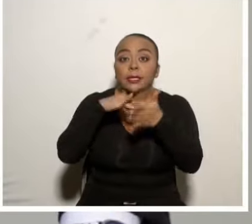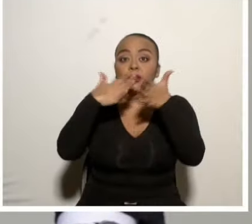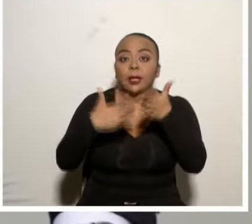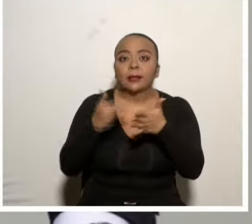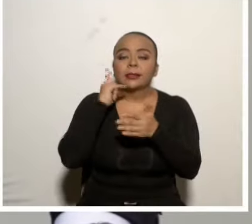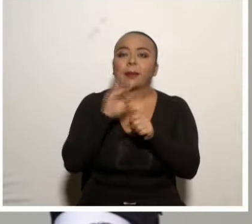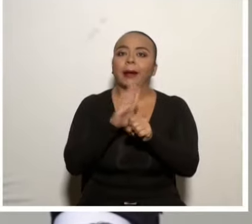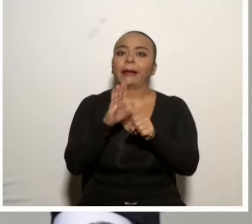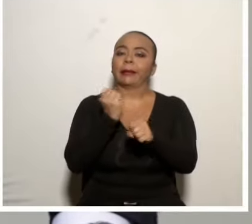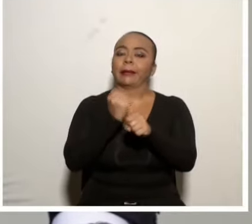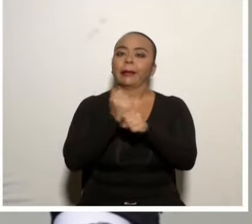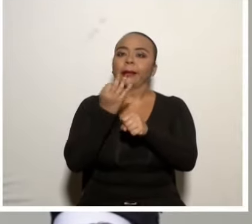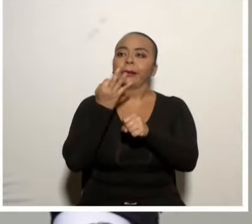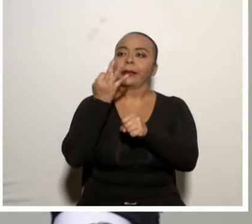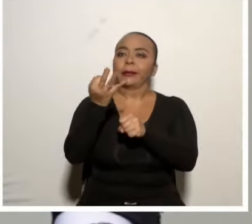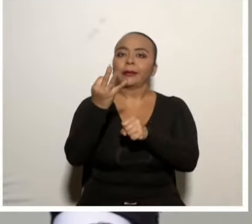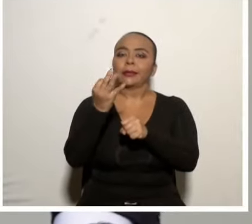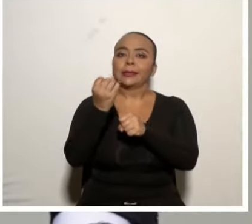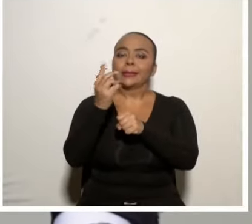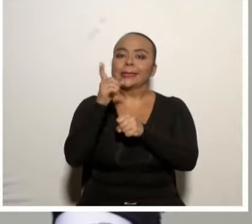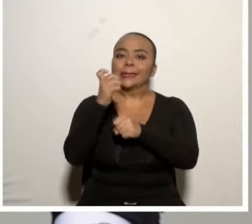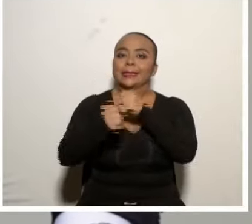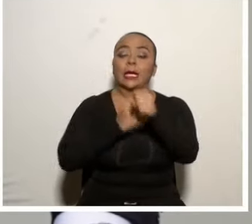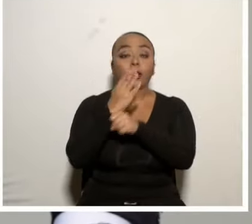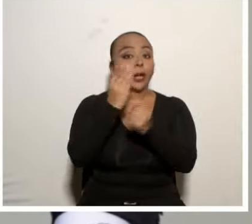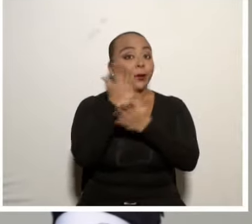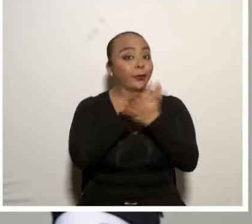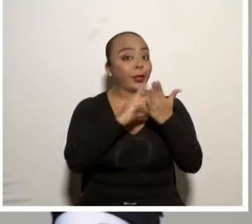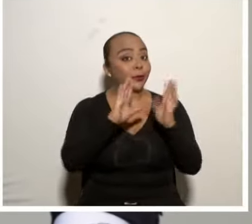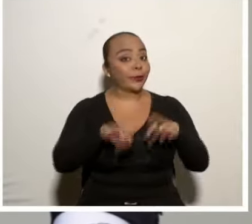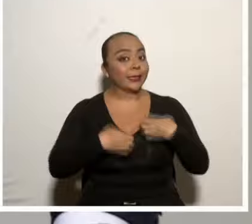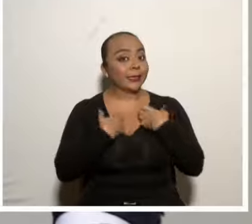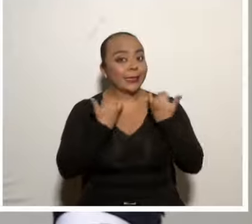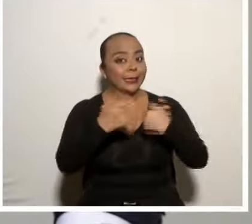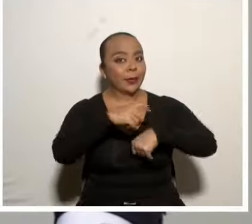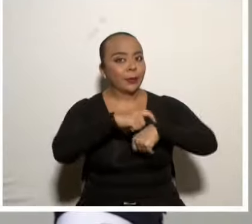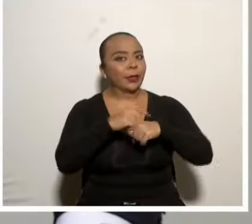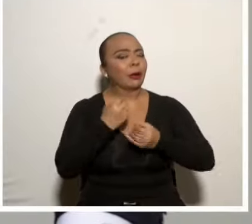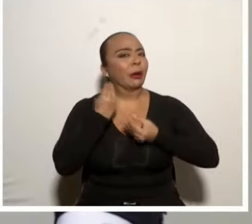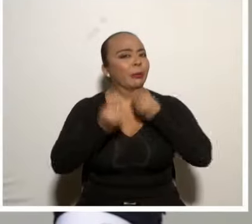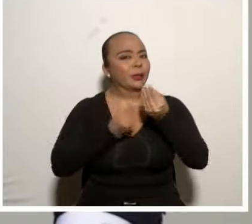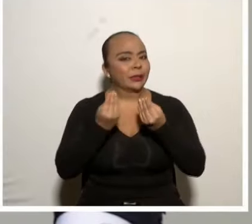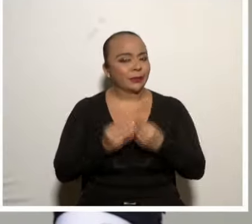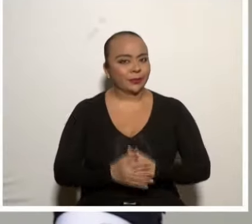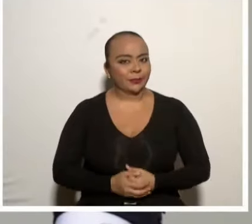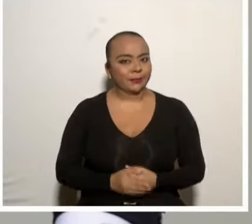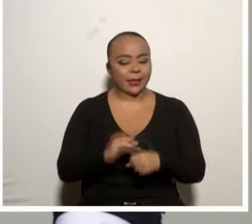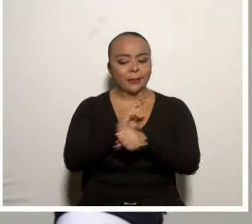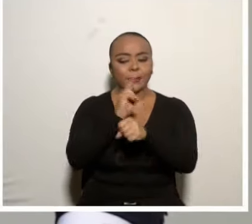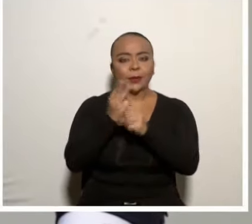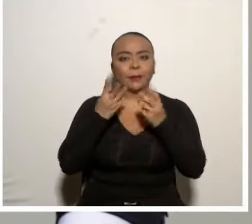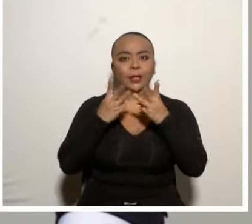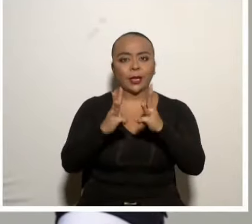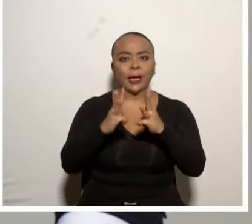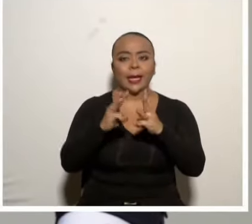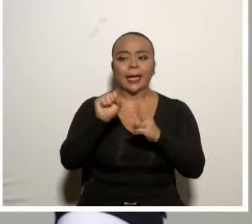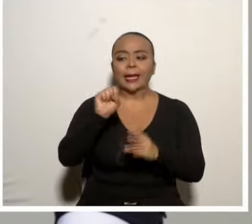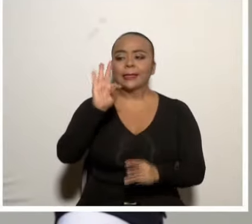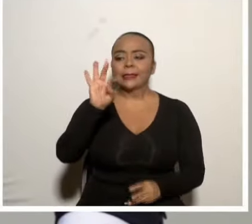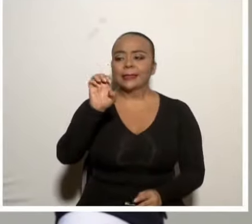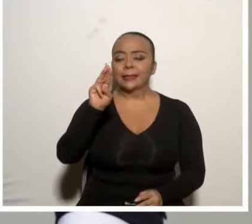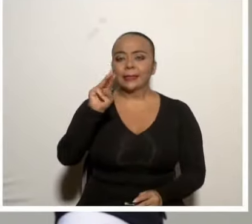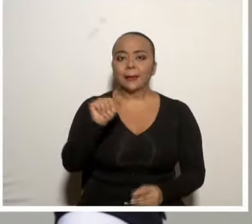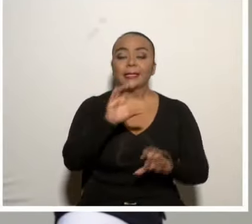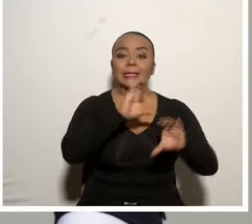las ocupaciones del siglo XXI y para algunas que aún no existen en este momento. ¿Cómo lo hacemos? La implementación de la metodología STEAM, ciencia,